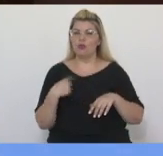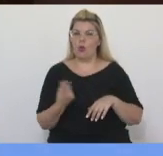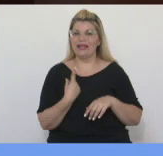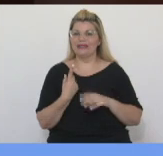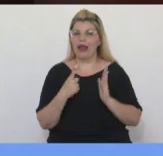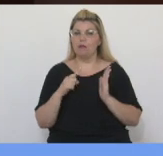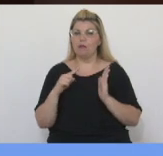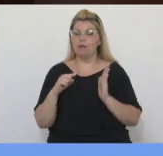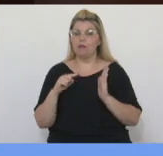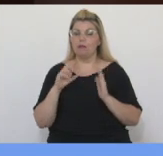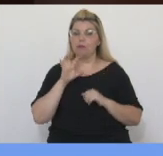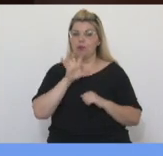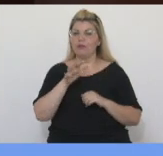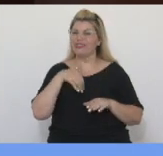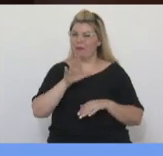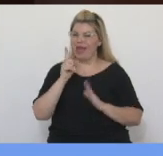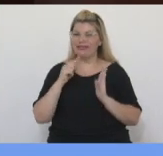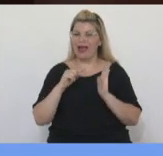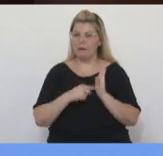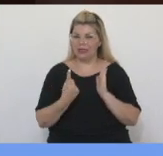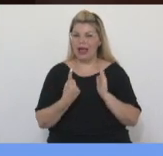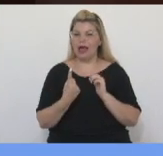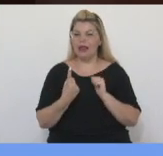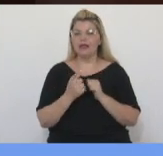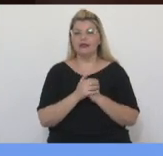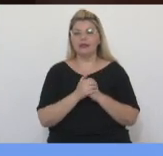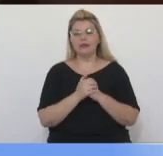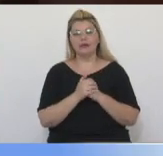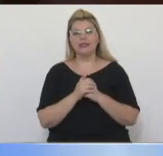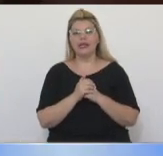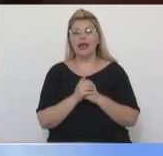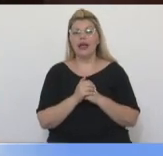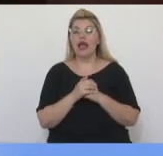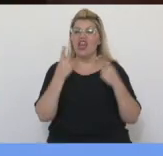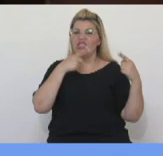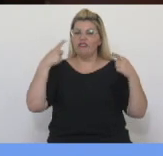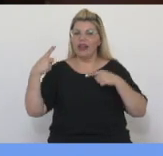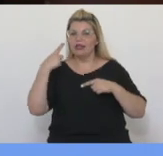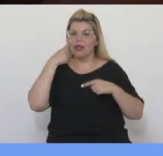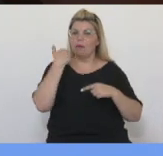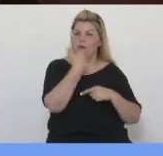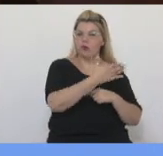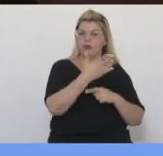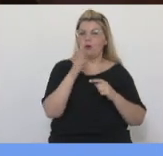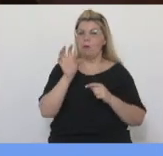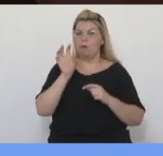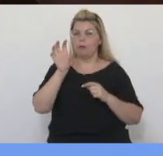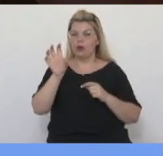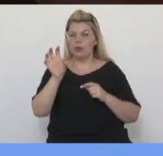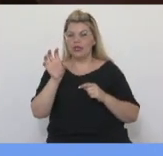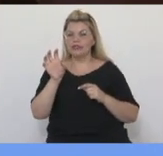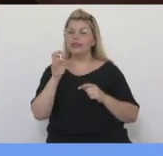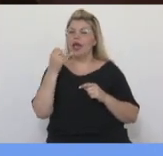capital las diferencias entre el municipio de la capital y la provincia vienen